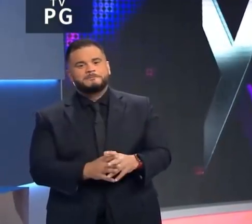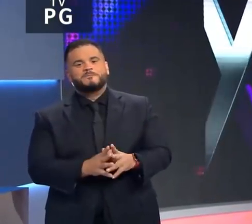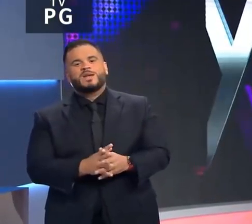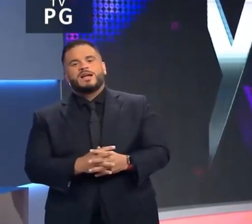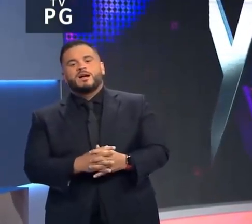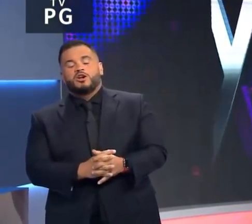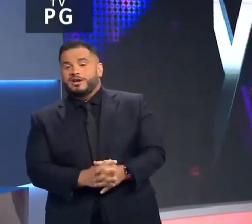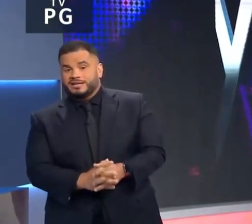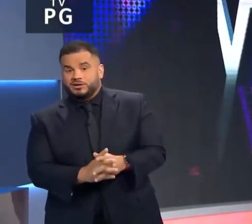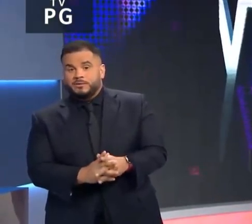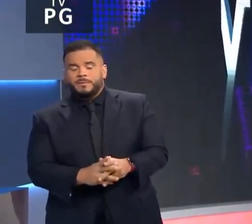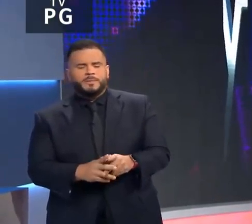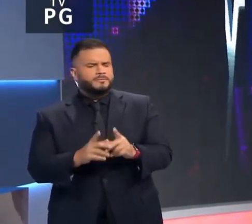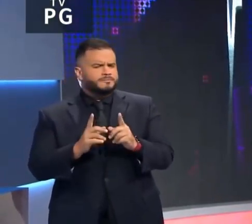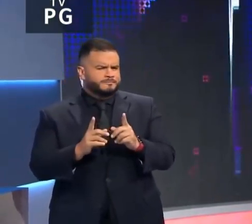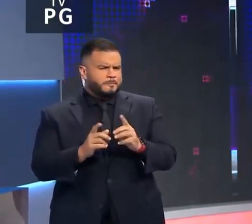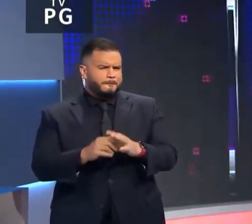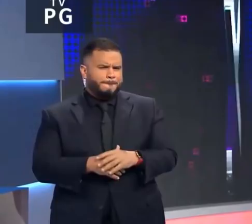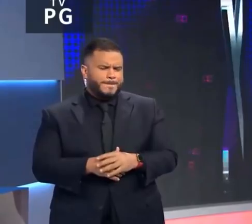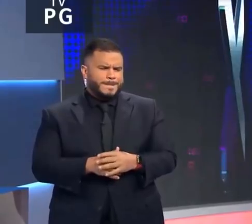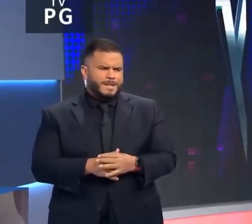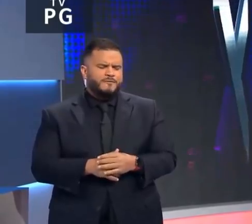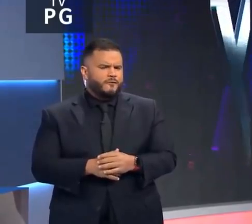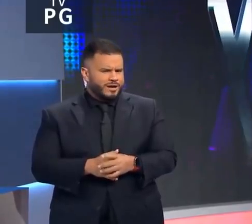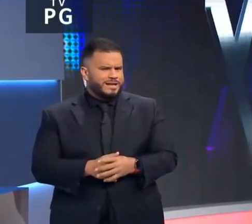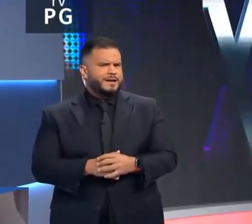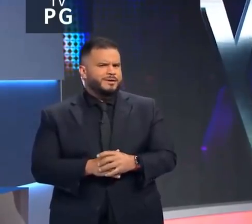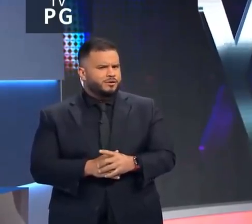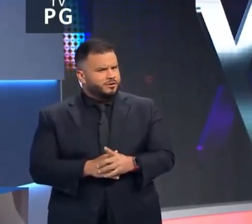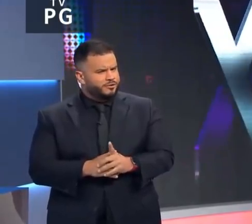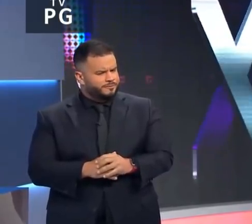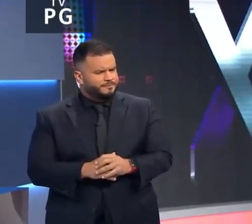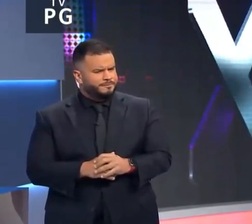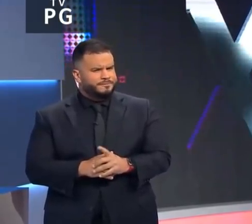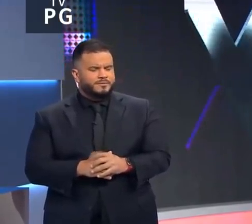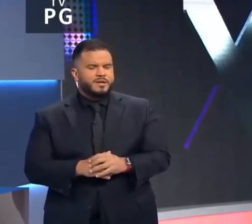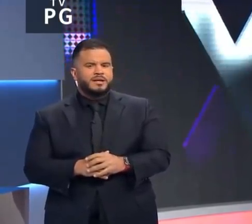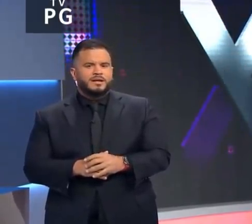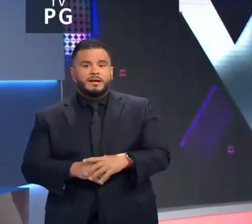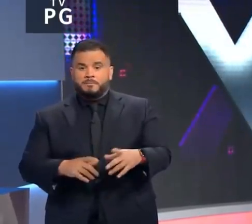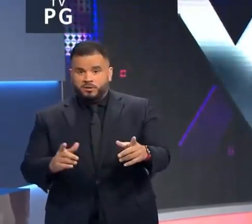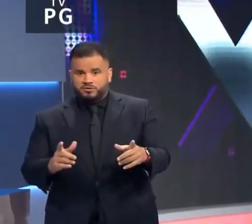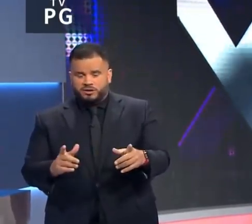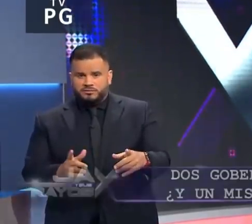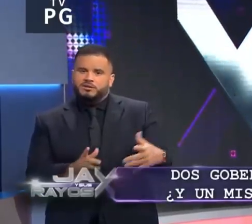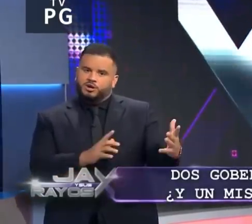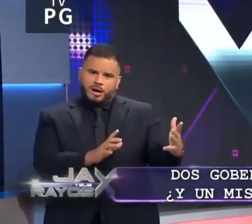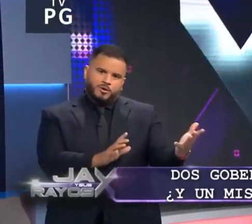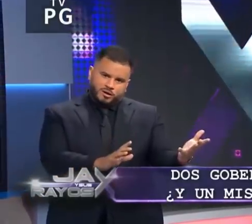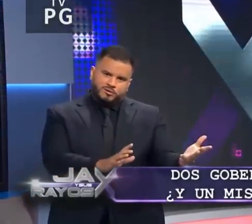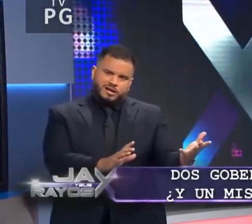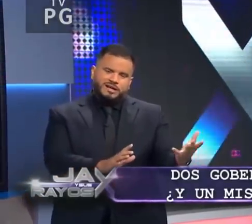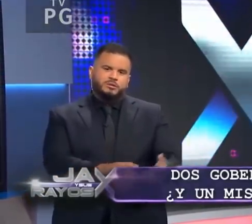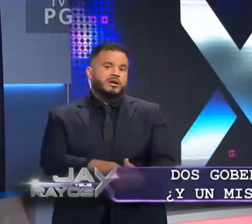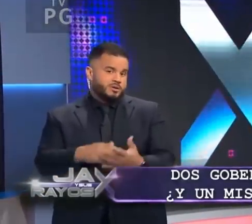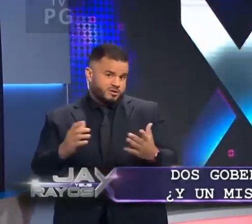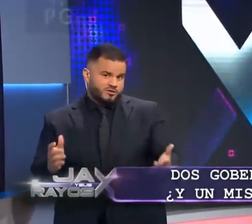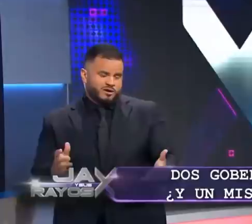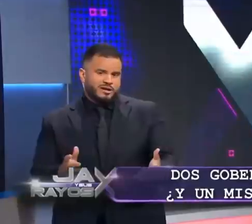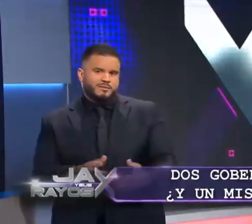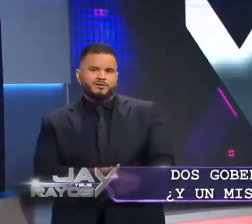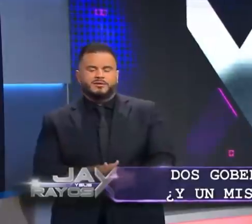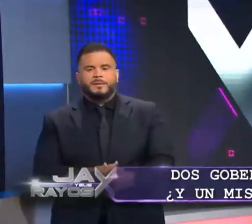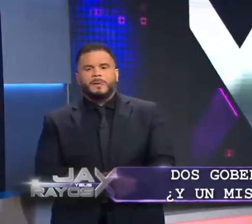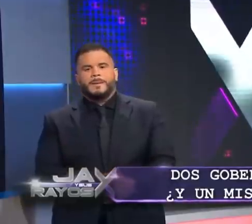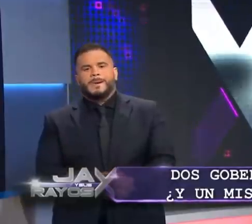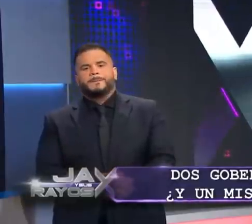fue. Lo hizo fuera del Capitolio, en Ponce. Digo, aprobado por la legislatura, pero lo hizo fuera